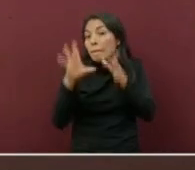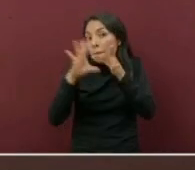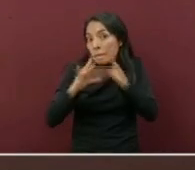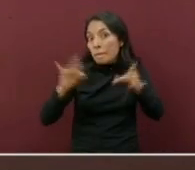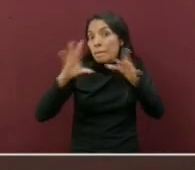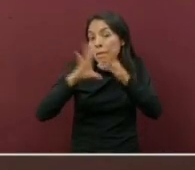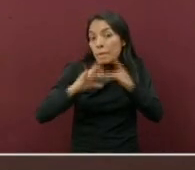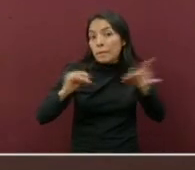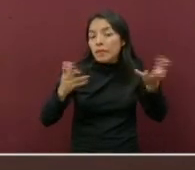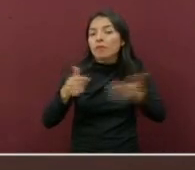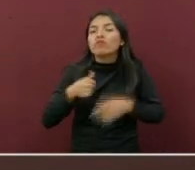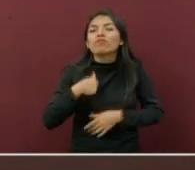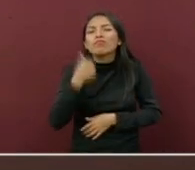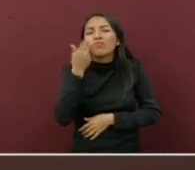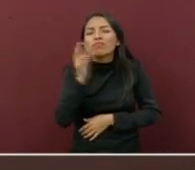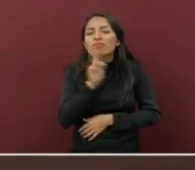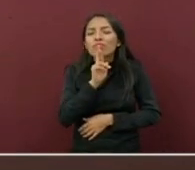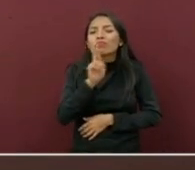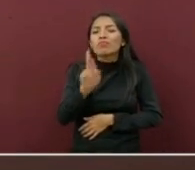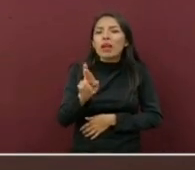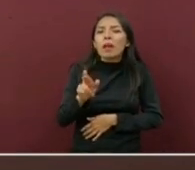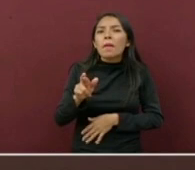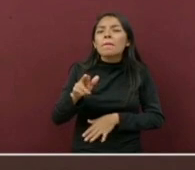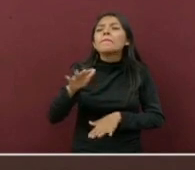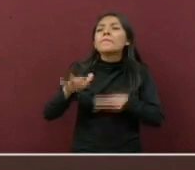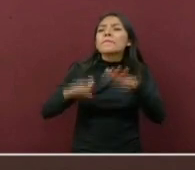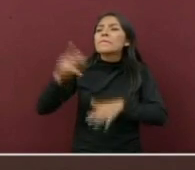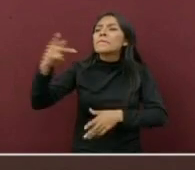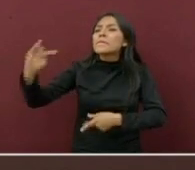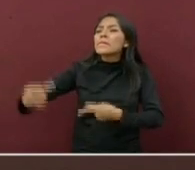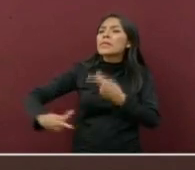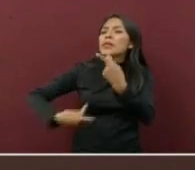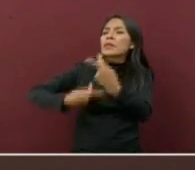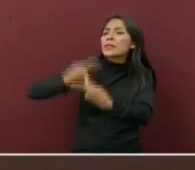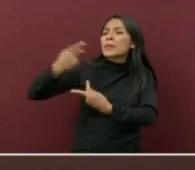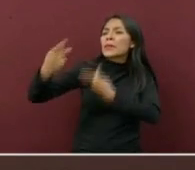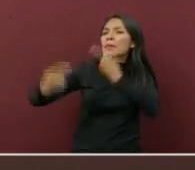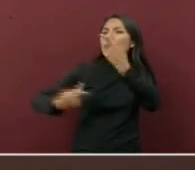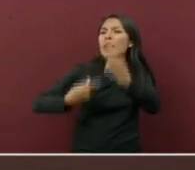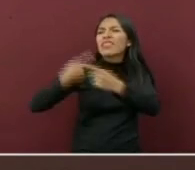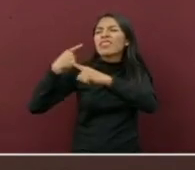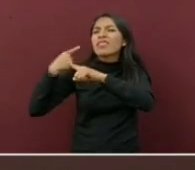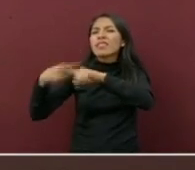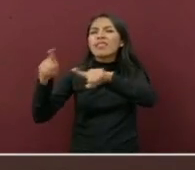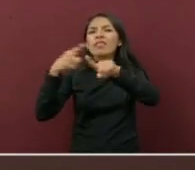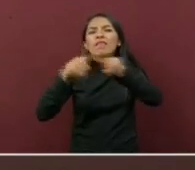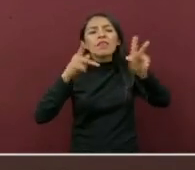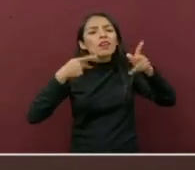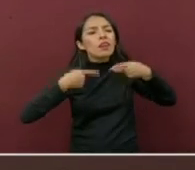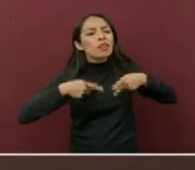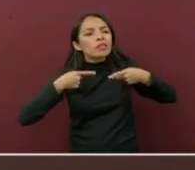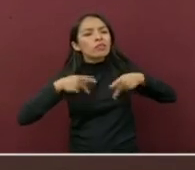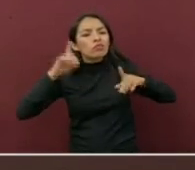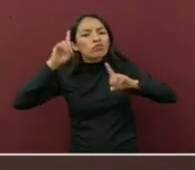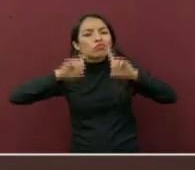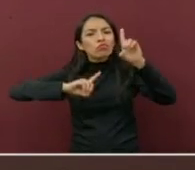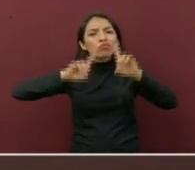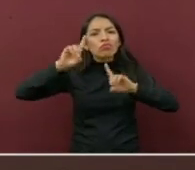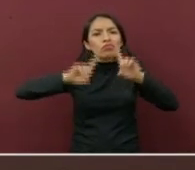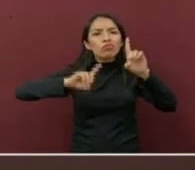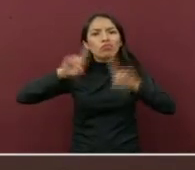quiero responder a las preguntas que han surgido de varias personas en torno a